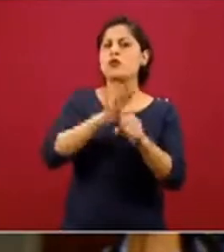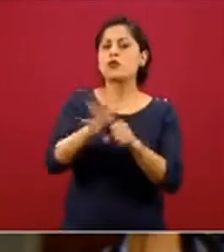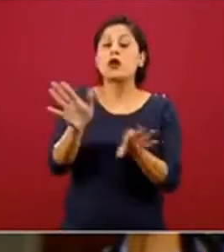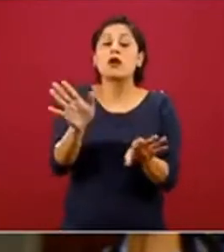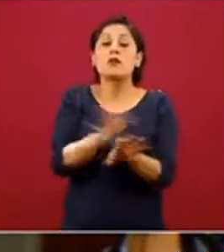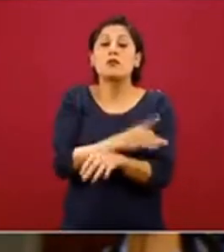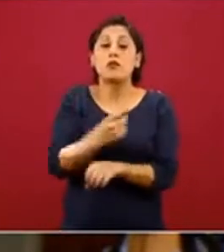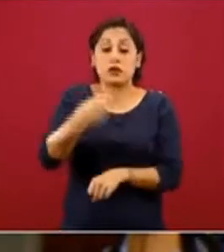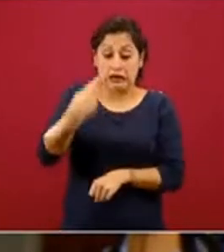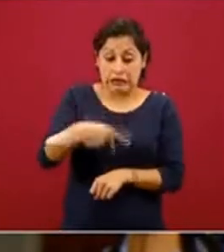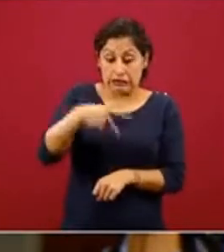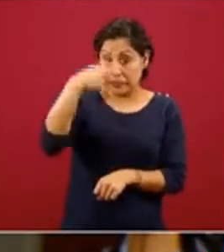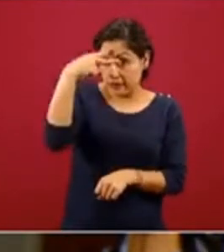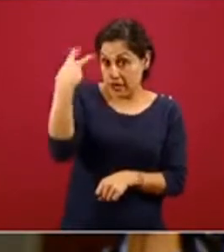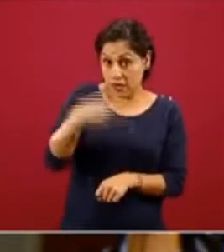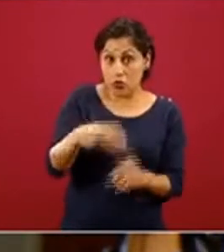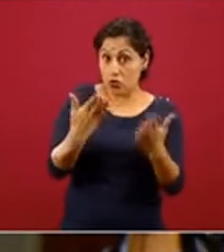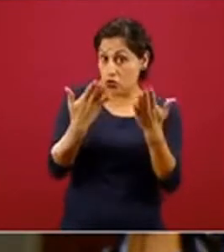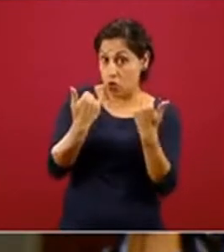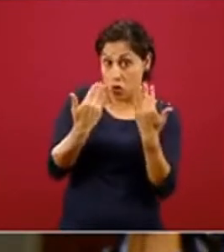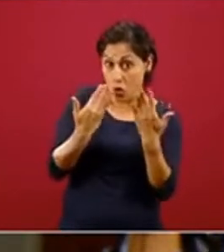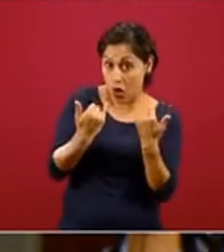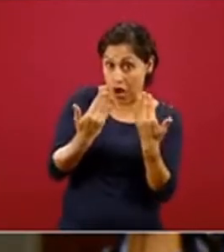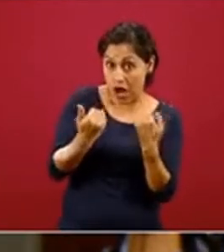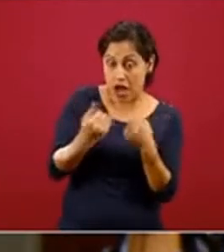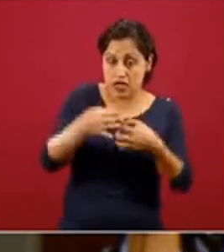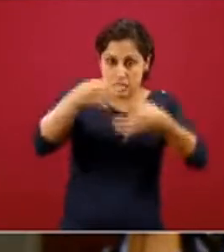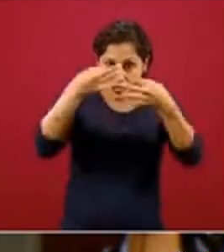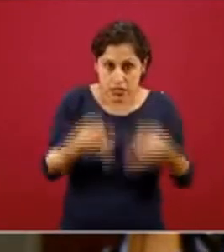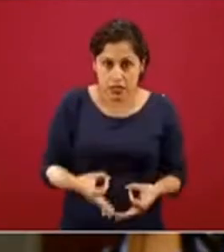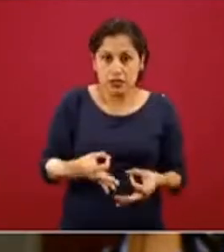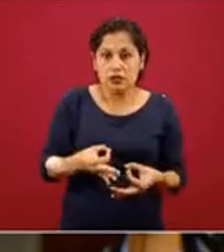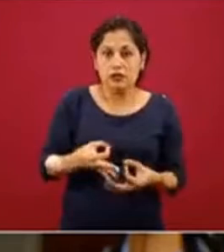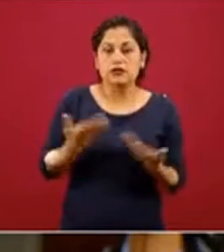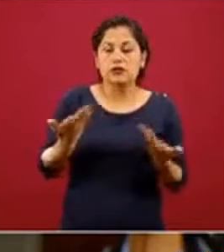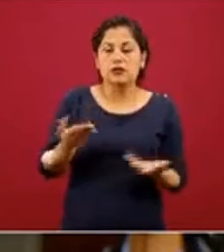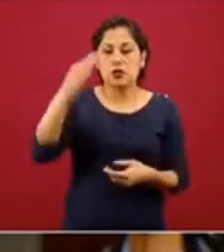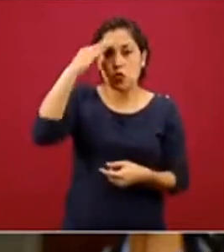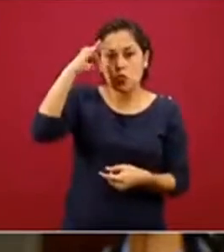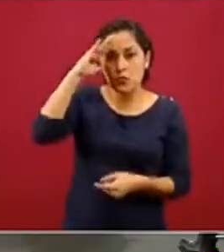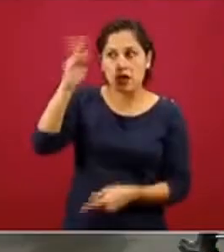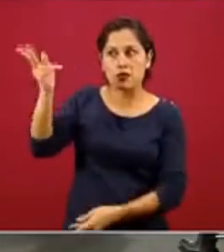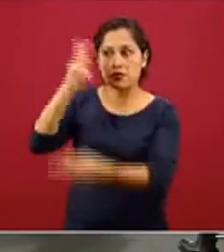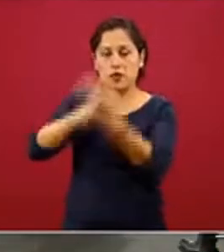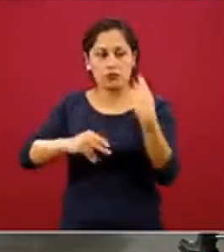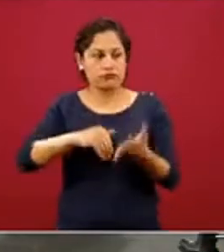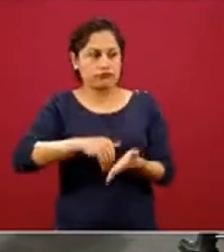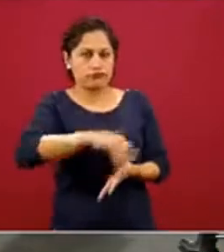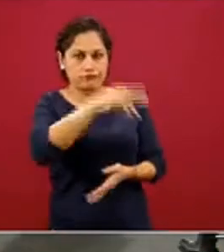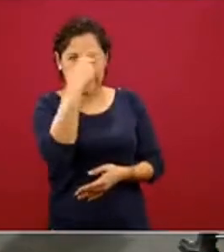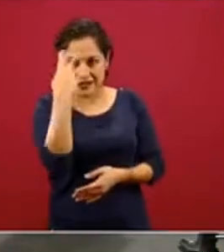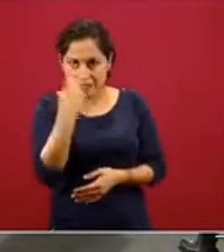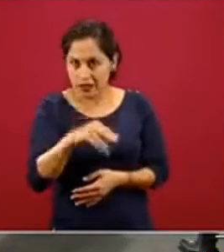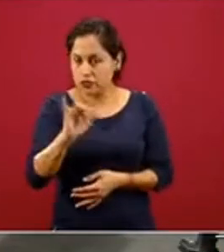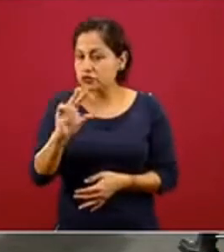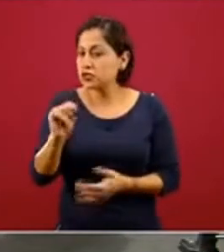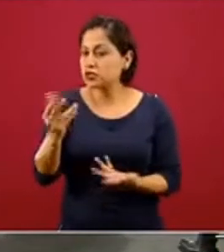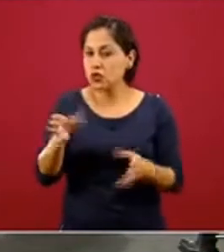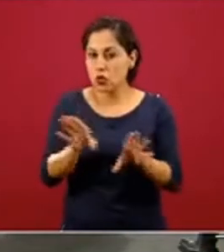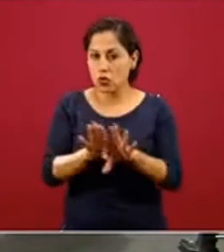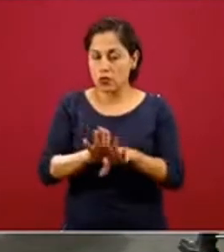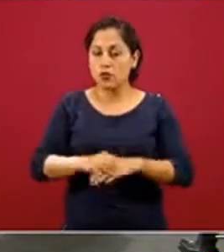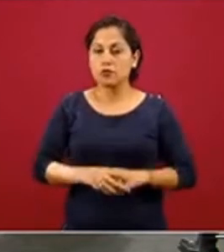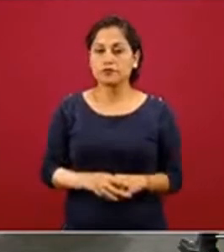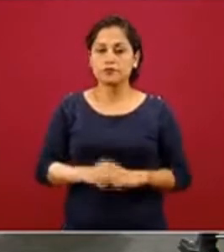qué tanto le vienen a quitar el lugar a los mexicanos, como argumentan ellos? Y una segunda pregunta, doctor. Muchas gracias. Retomando